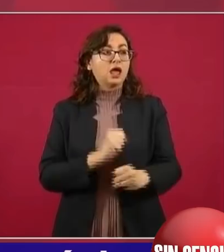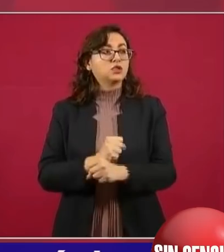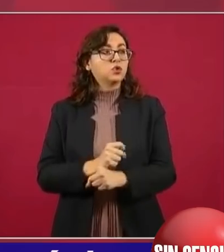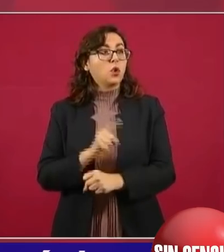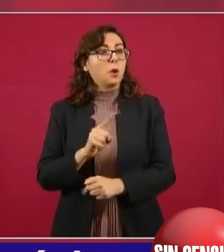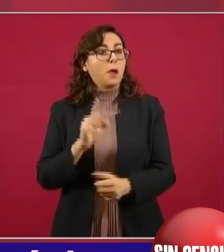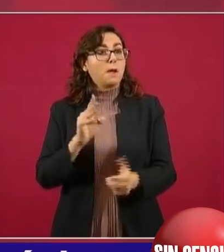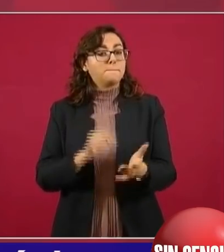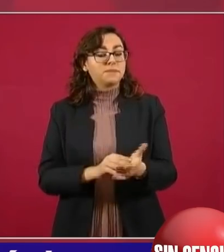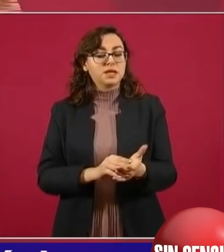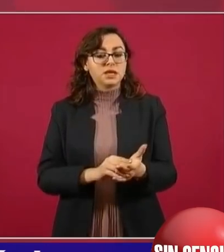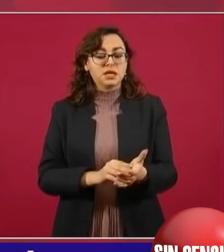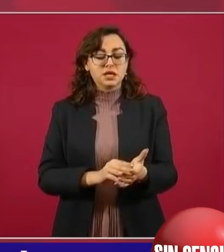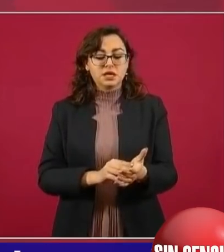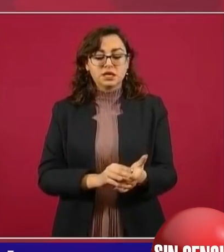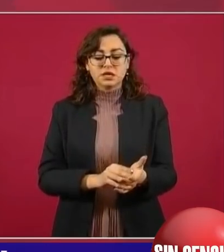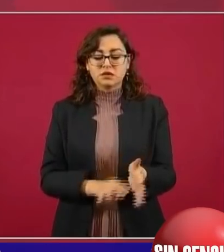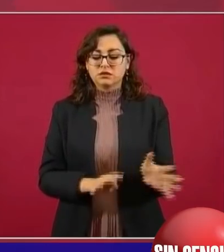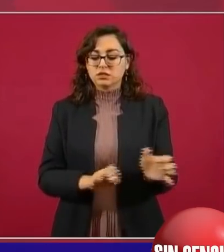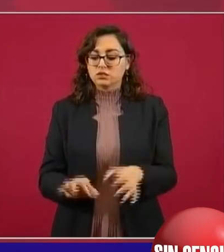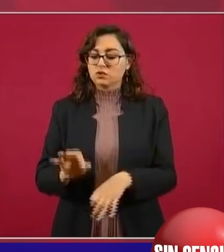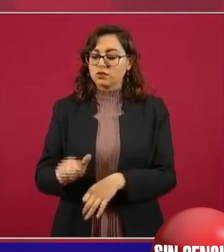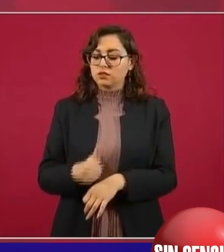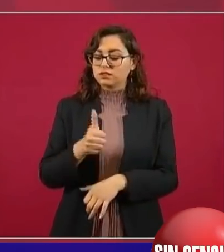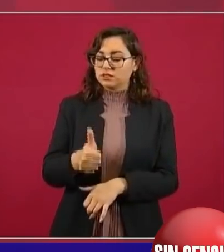1946, ya con el nombre del PRI.